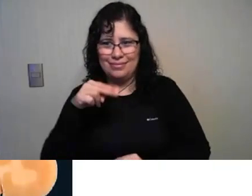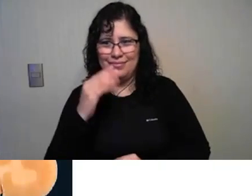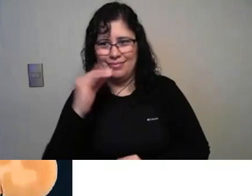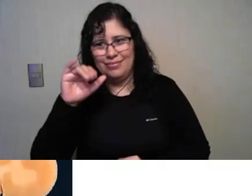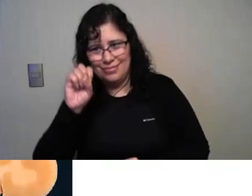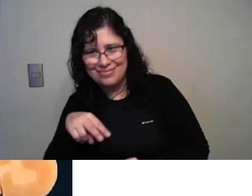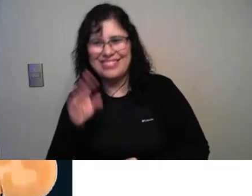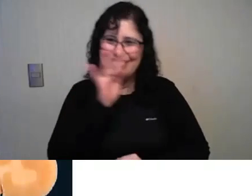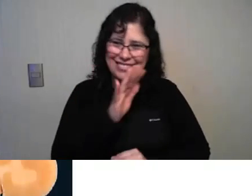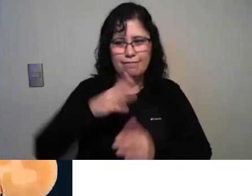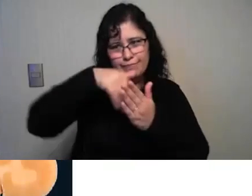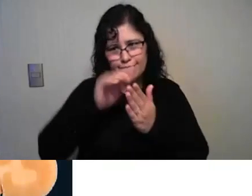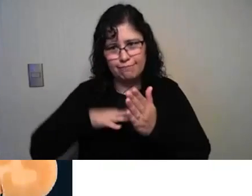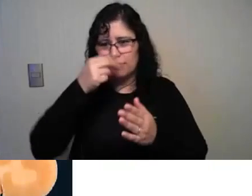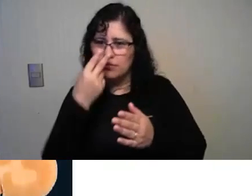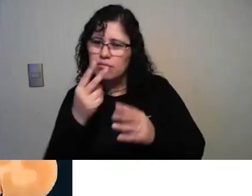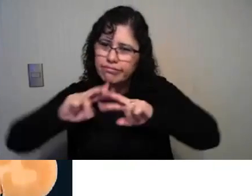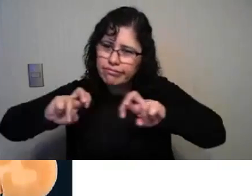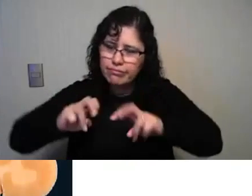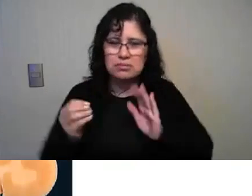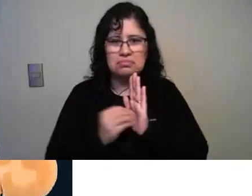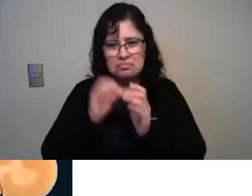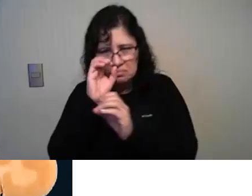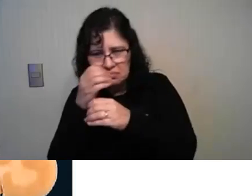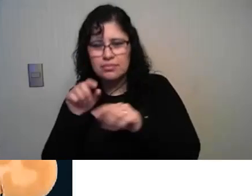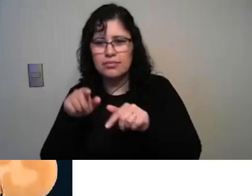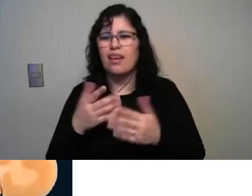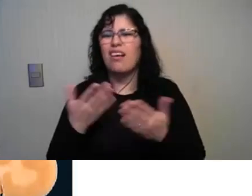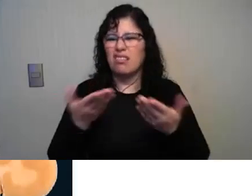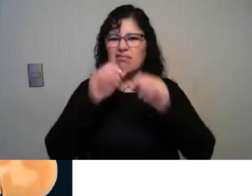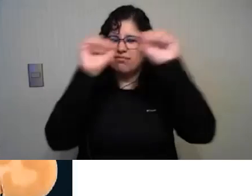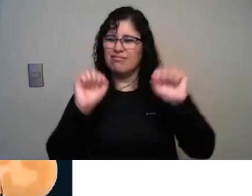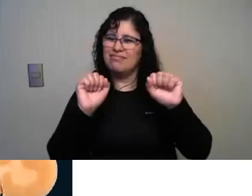el estudio, digamos, del sistema nervioso central.